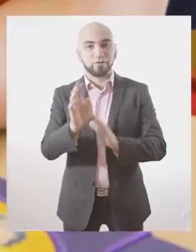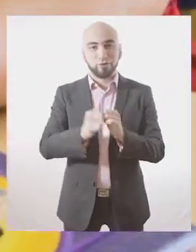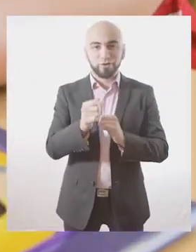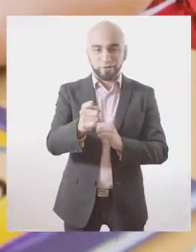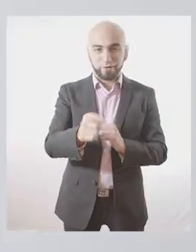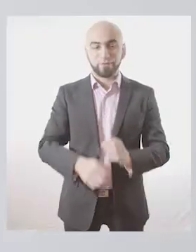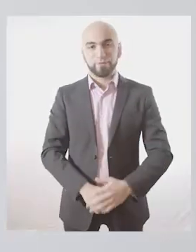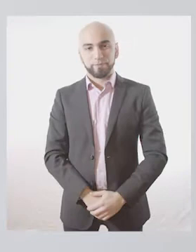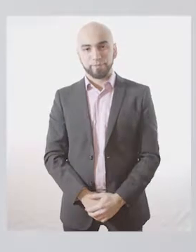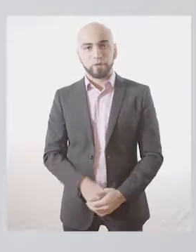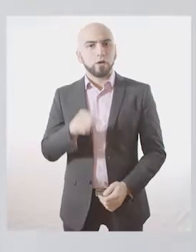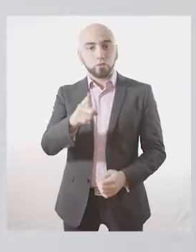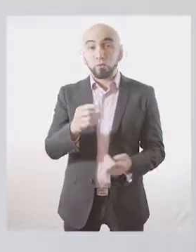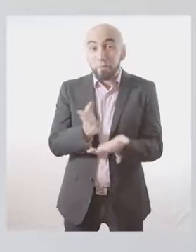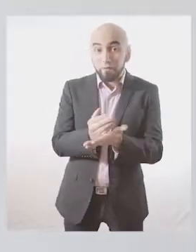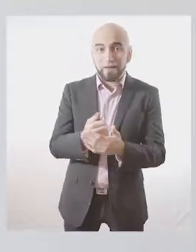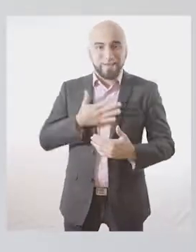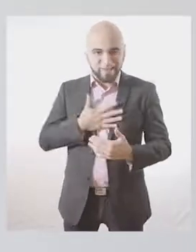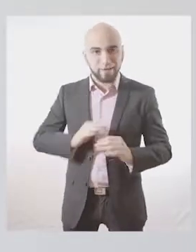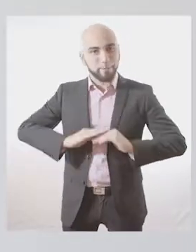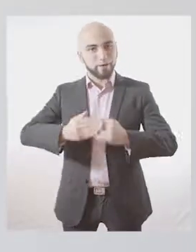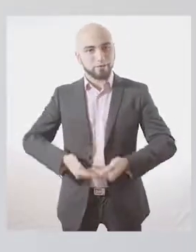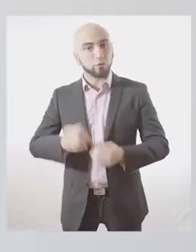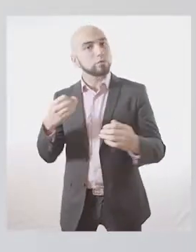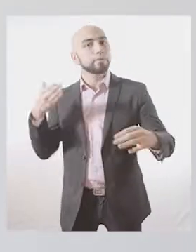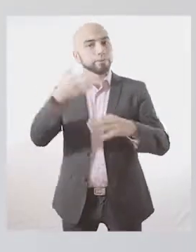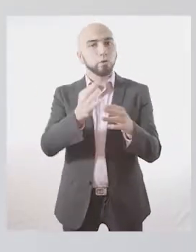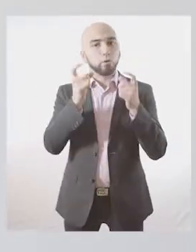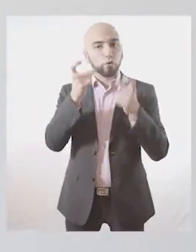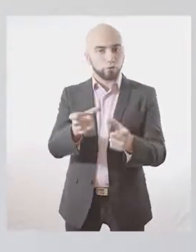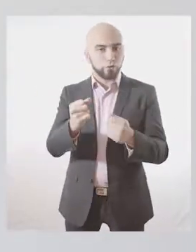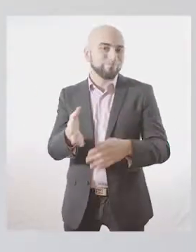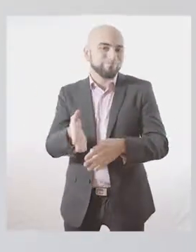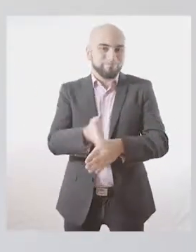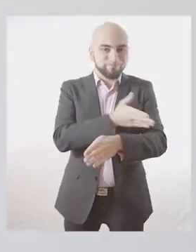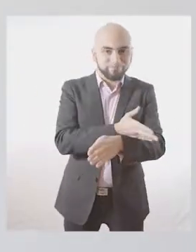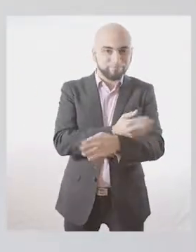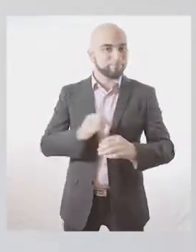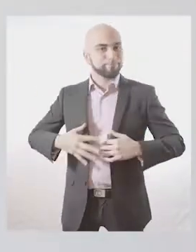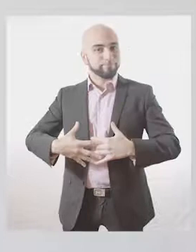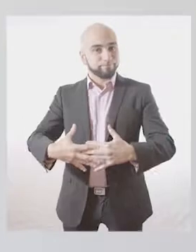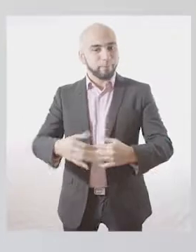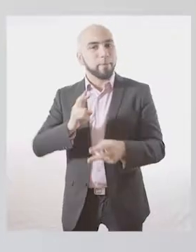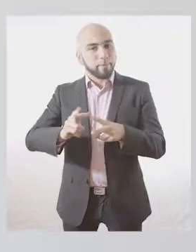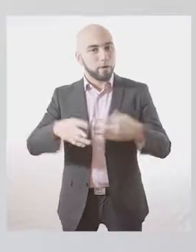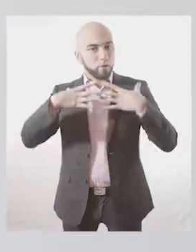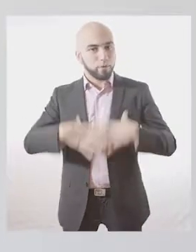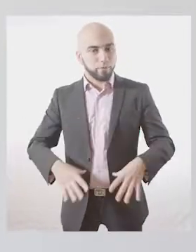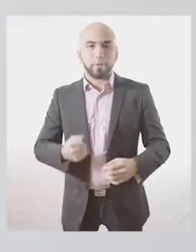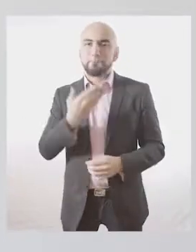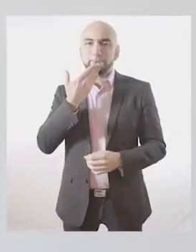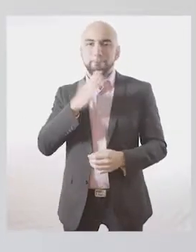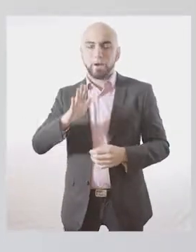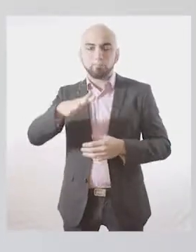Contigo. Si estás planificando embarazarte, asista al control de salud preconcepcional para preparar tu cuerpo y tener